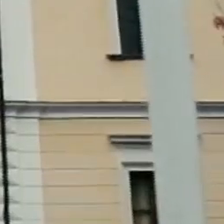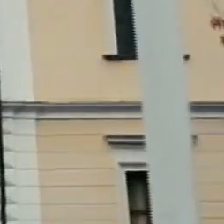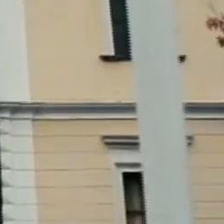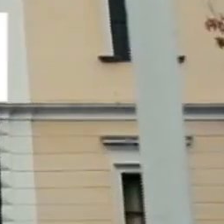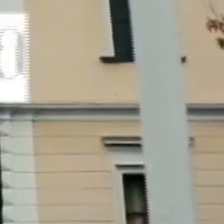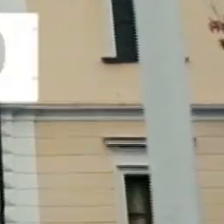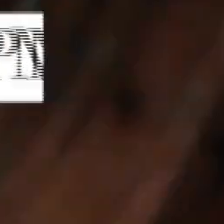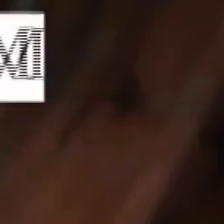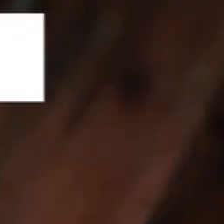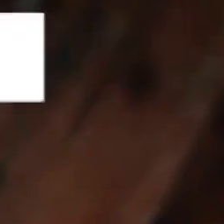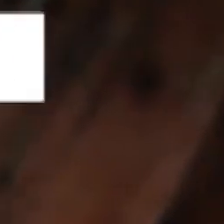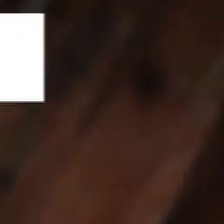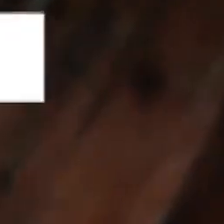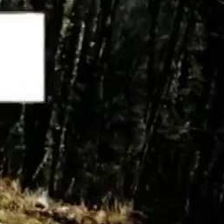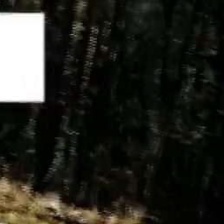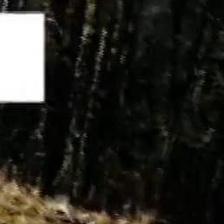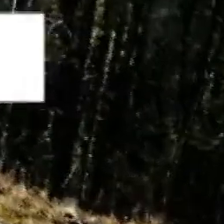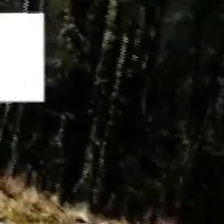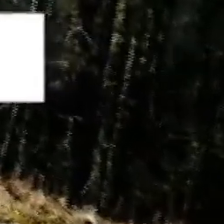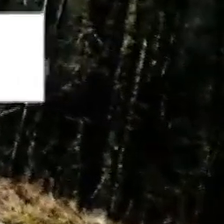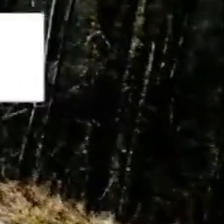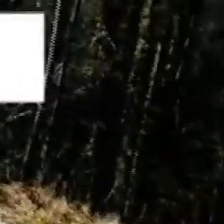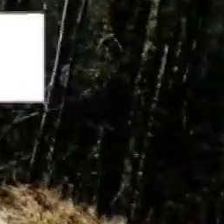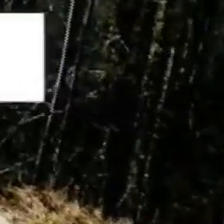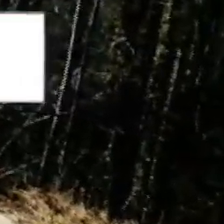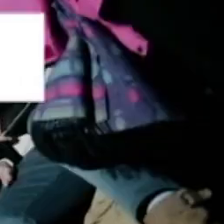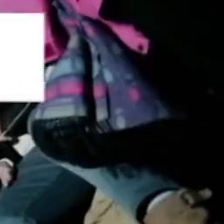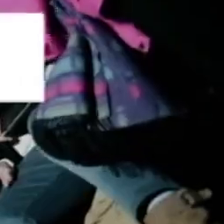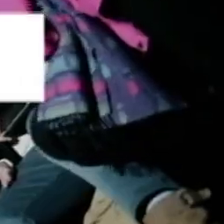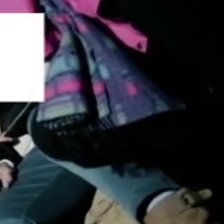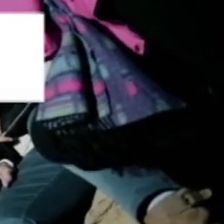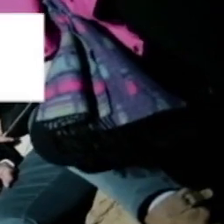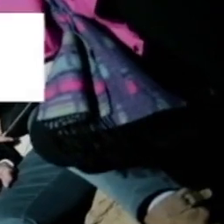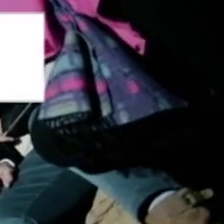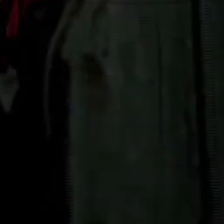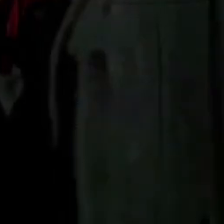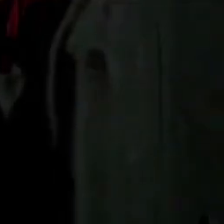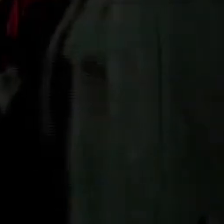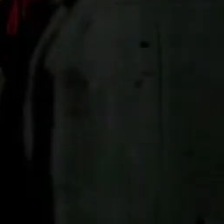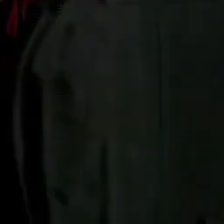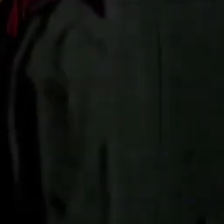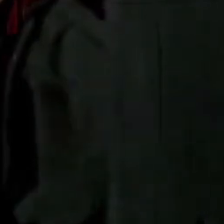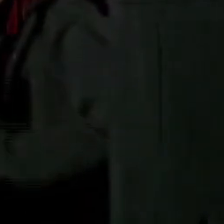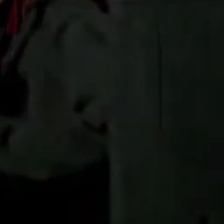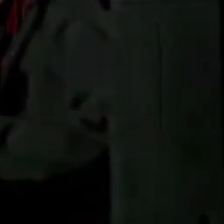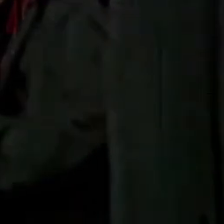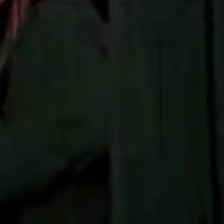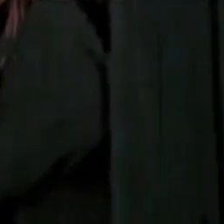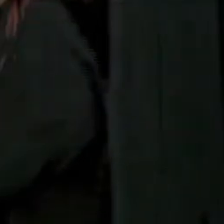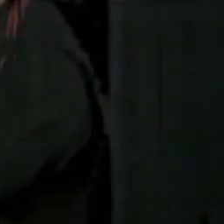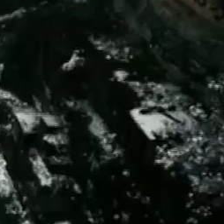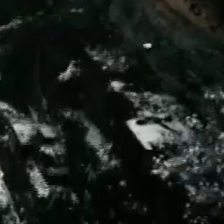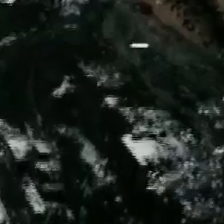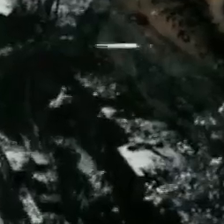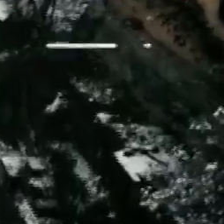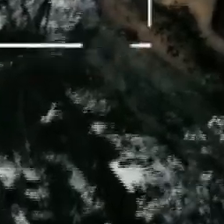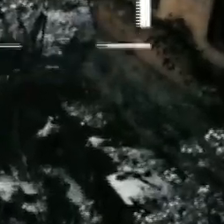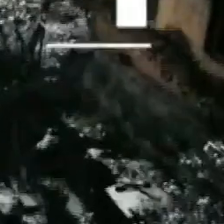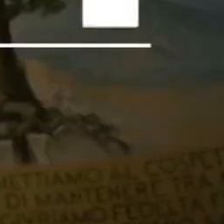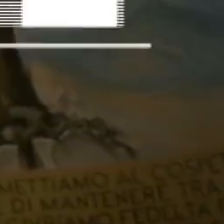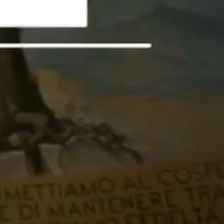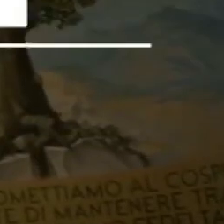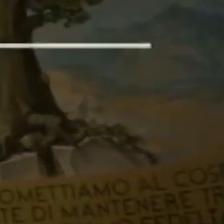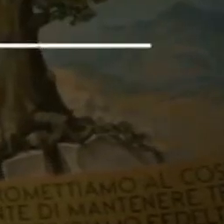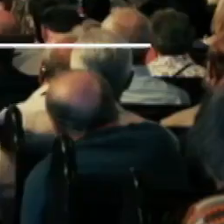El 5 de enero a las 10 de la noche en nuestro espacio Cine Retrospectivo, Valdenses. Un documental